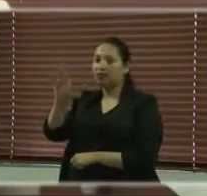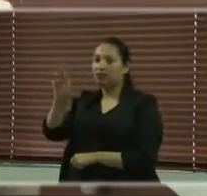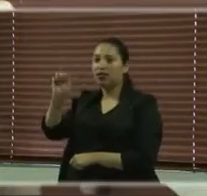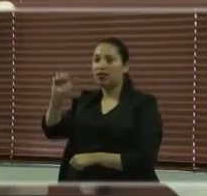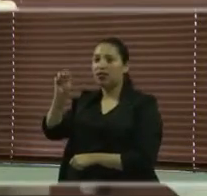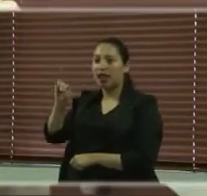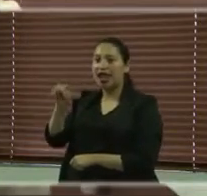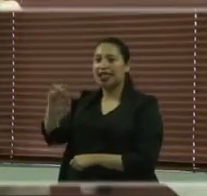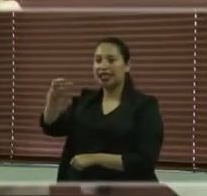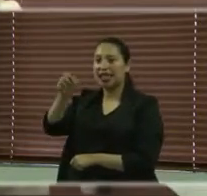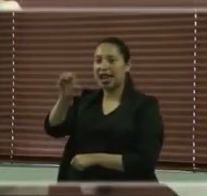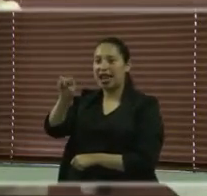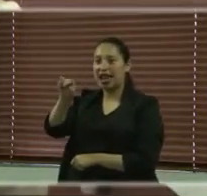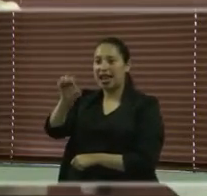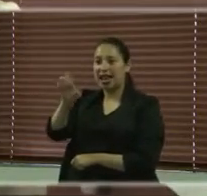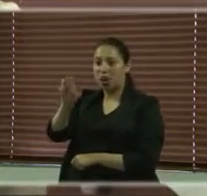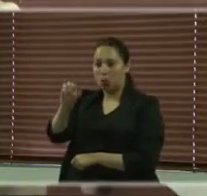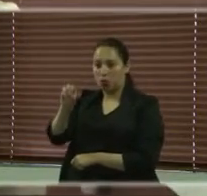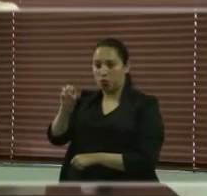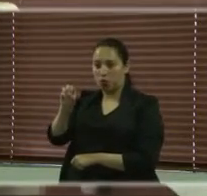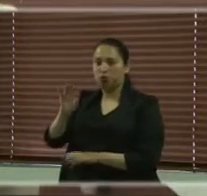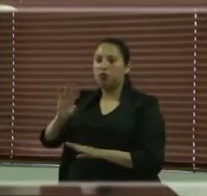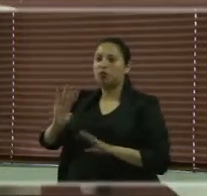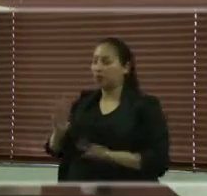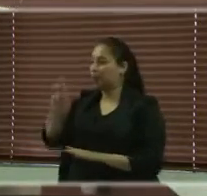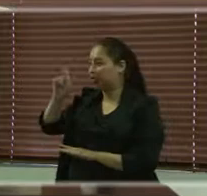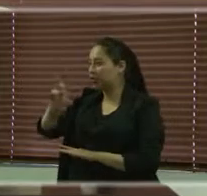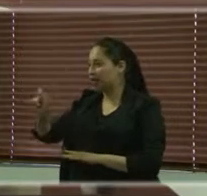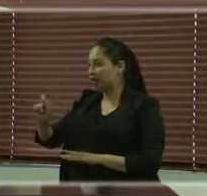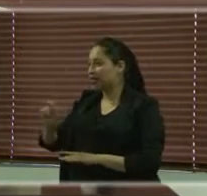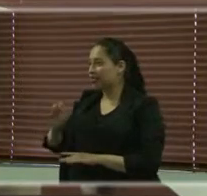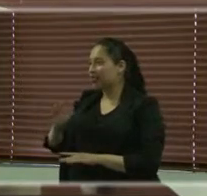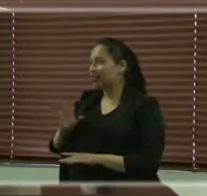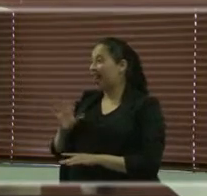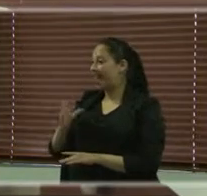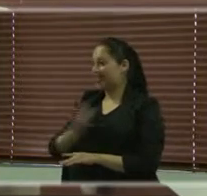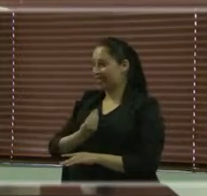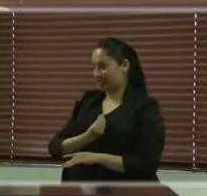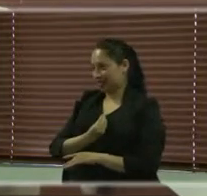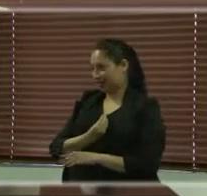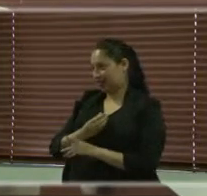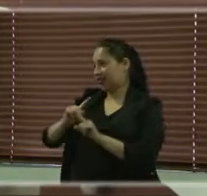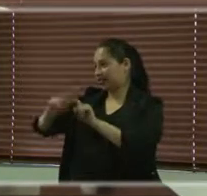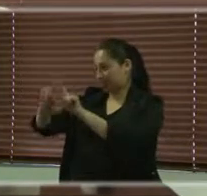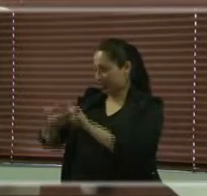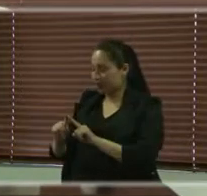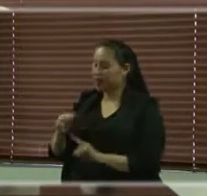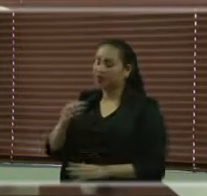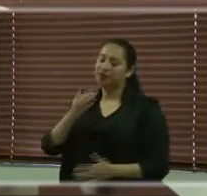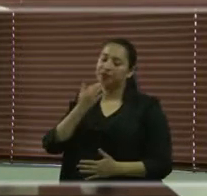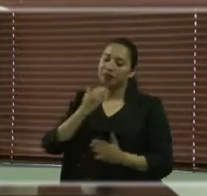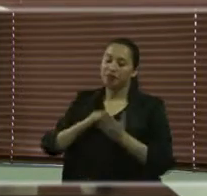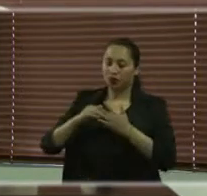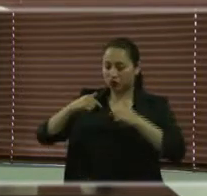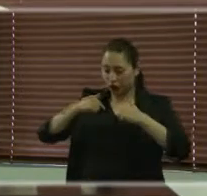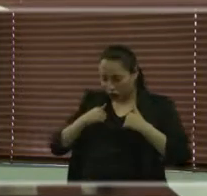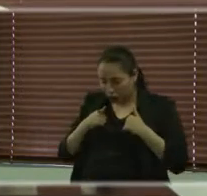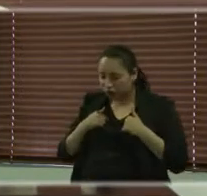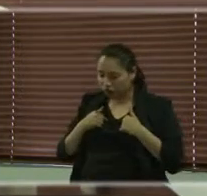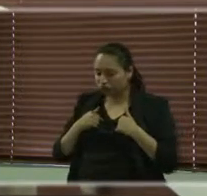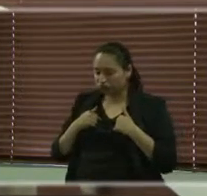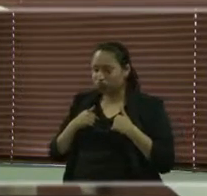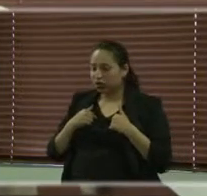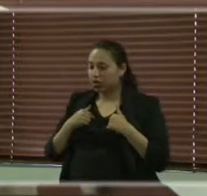imagino que la parte específica a la que se refiere es a la patologización y cicatrización forzada de personas